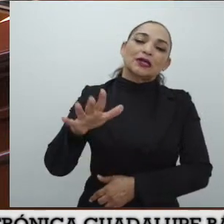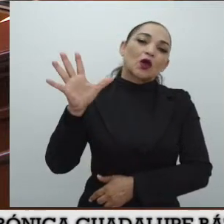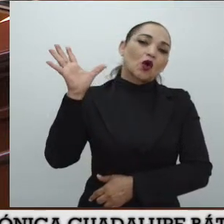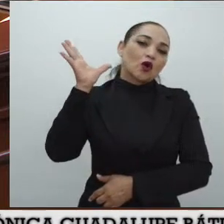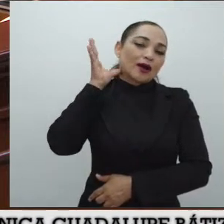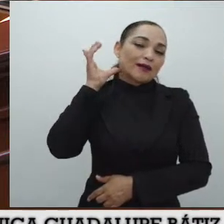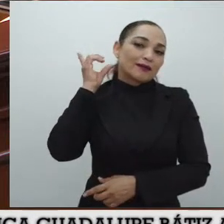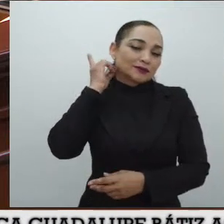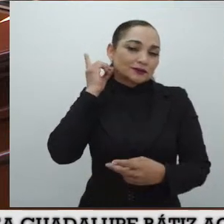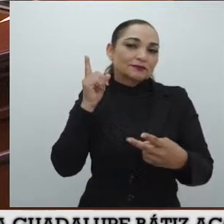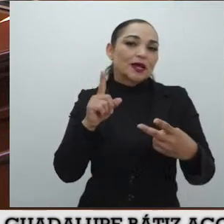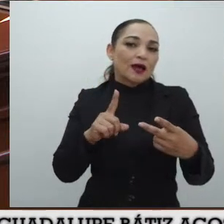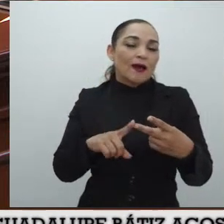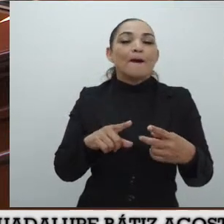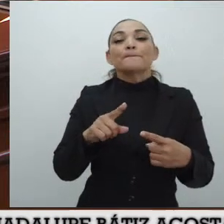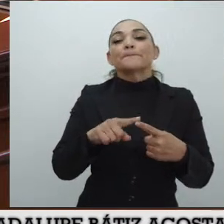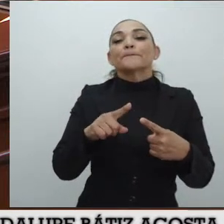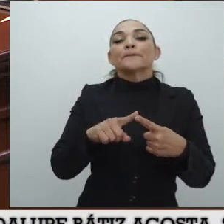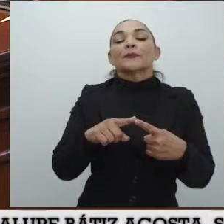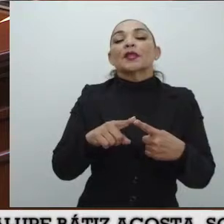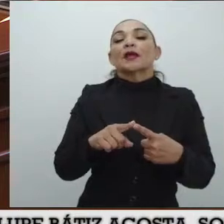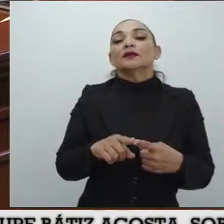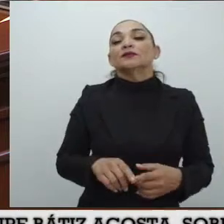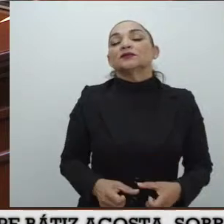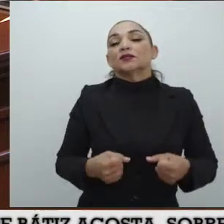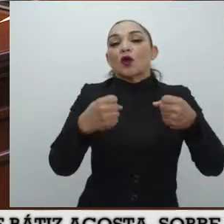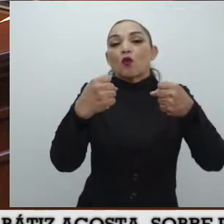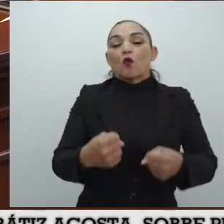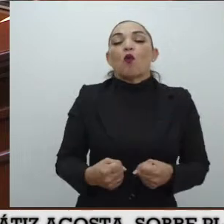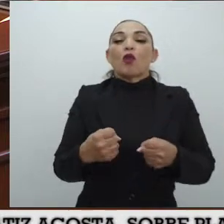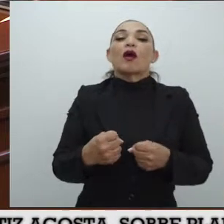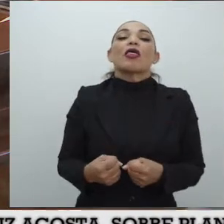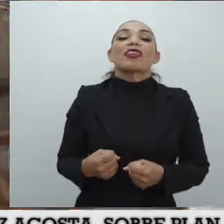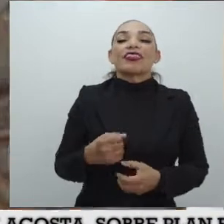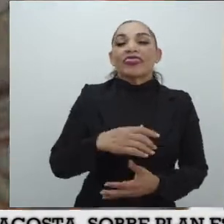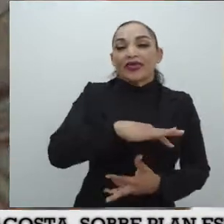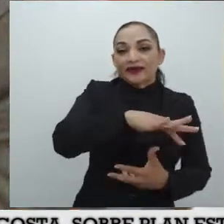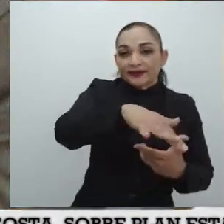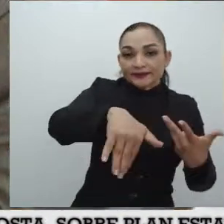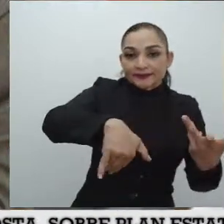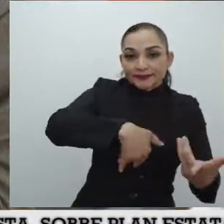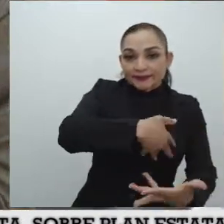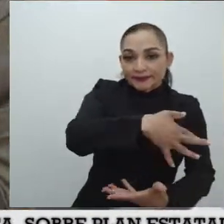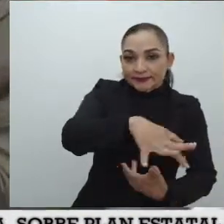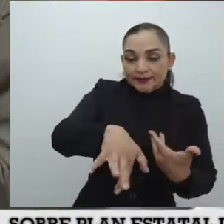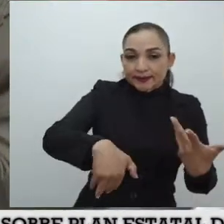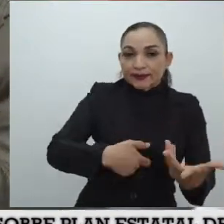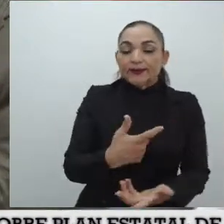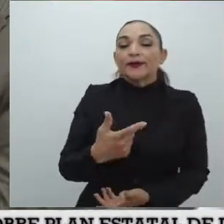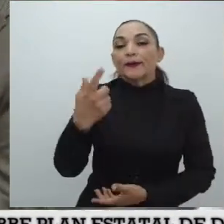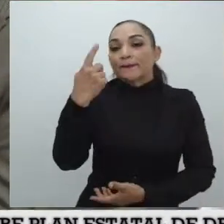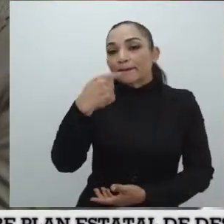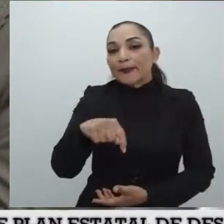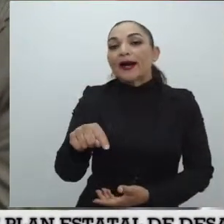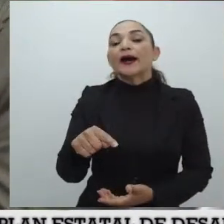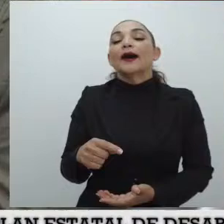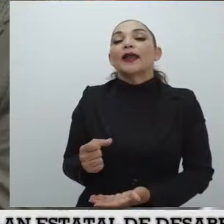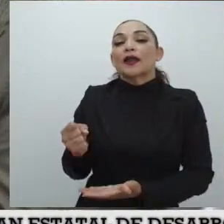uno, que se garantice el desarrollo integral sustentable y el mejor uso de los recursos económicos del